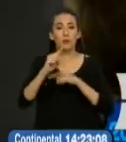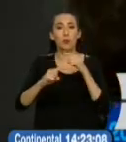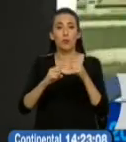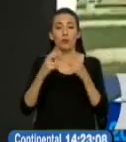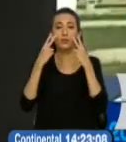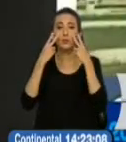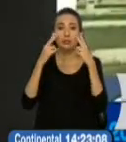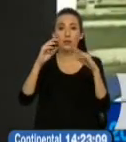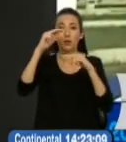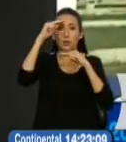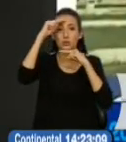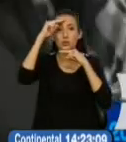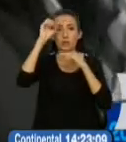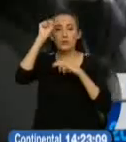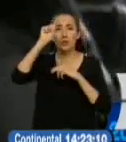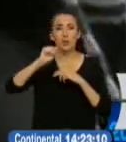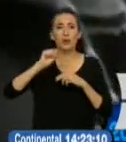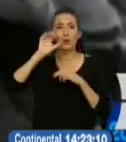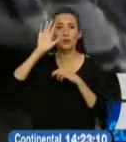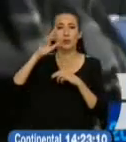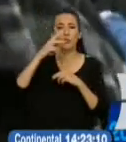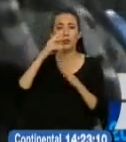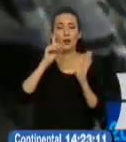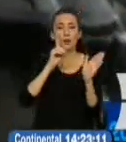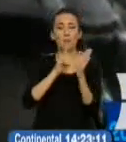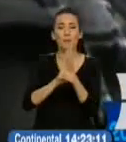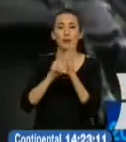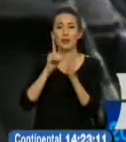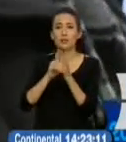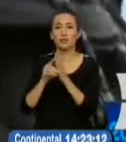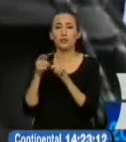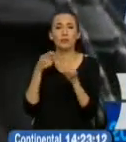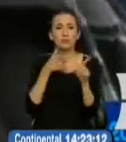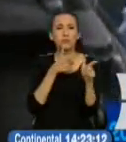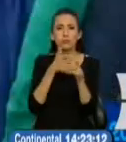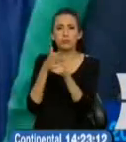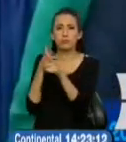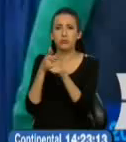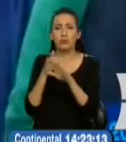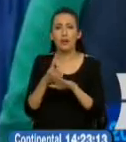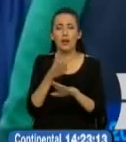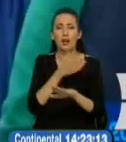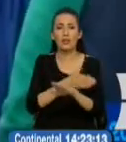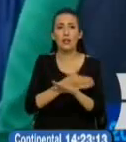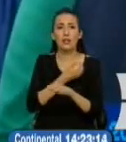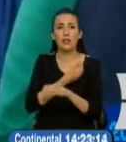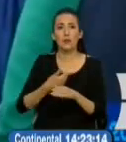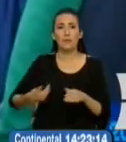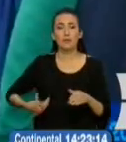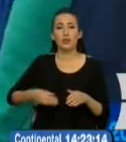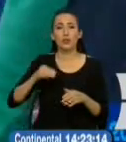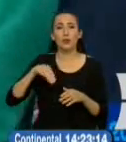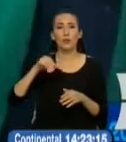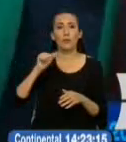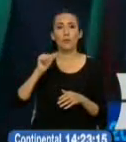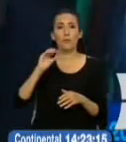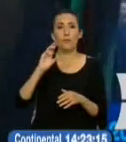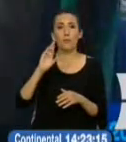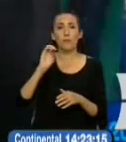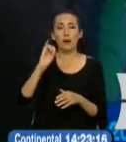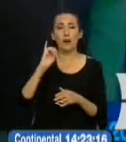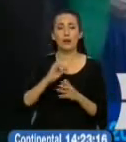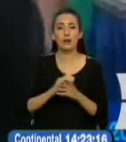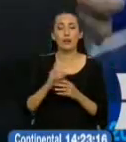se difundió un video en el que Bonafini denunció persecución desde el gobierno de Mauricio Macri. Según la acusación, Sueños